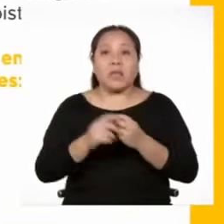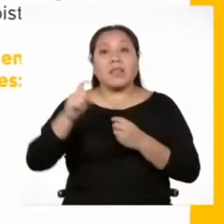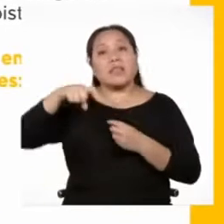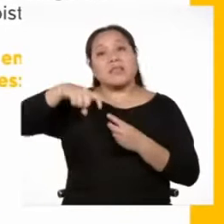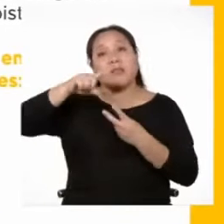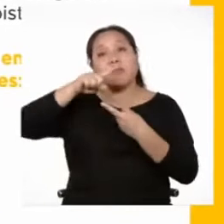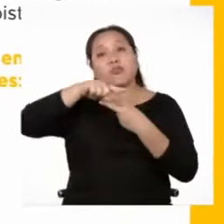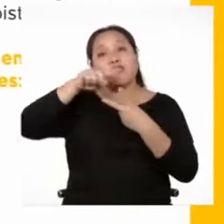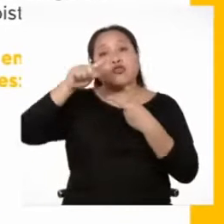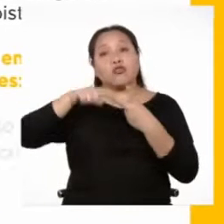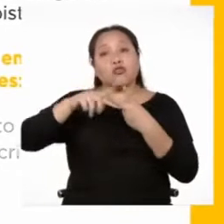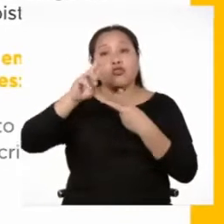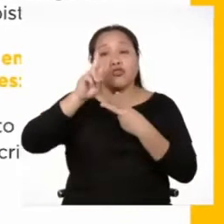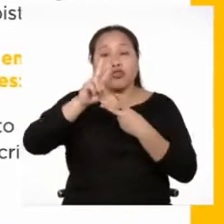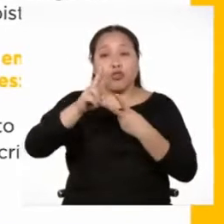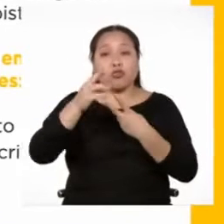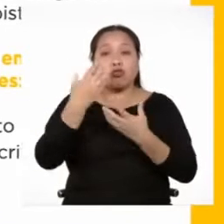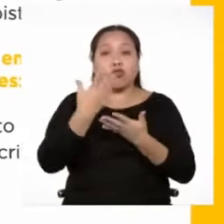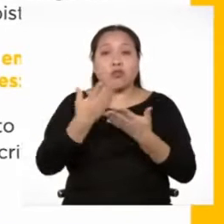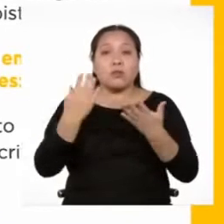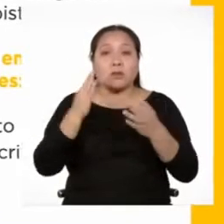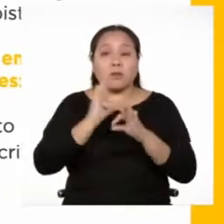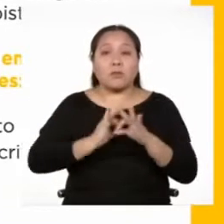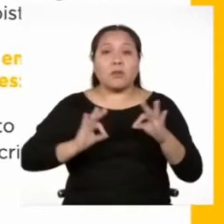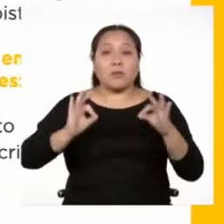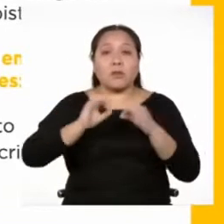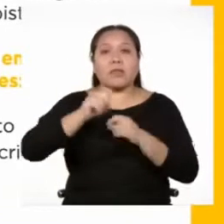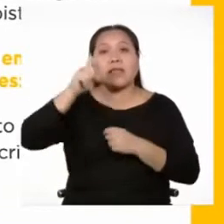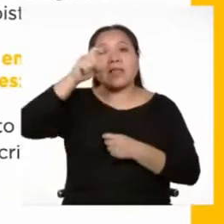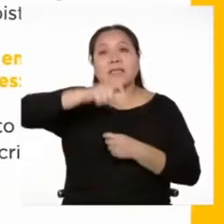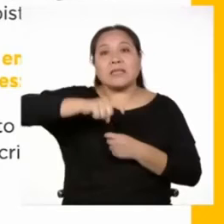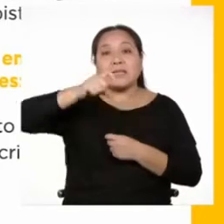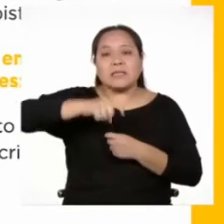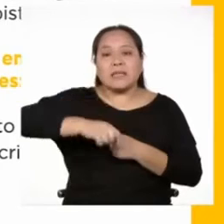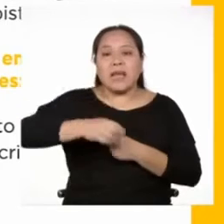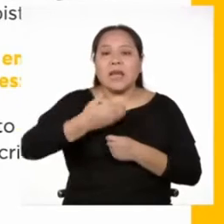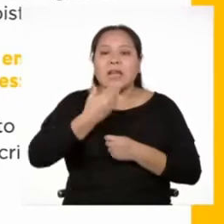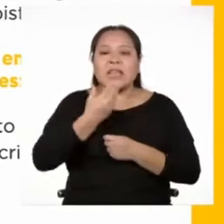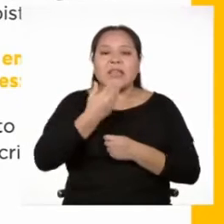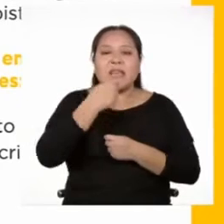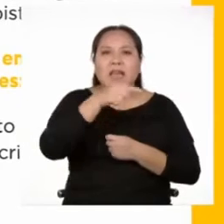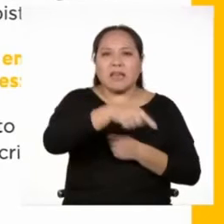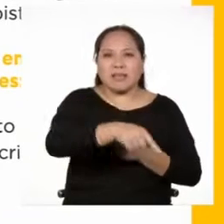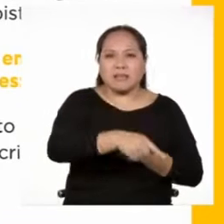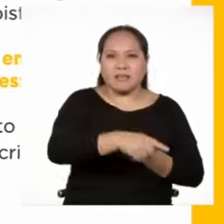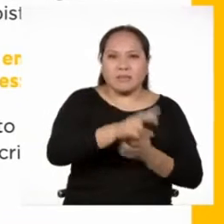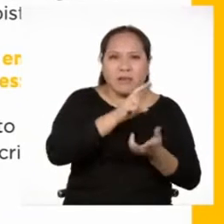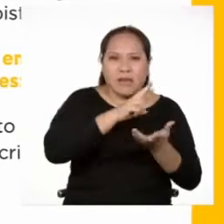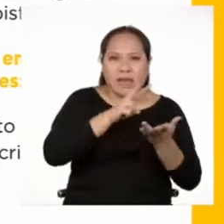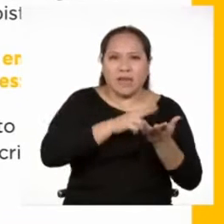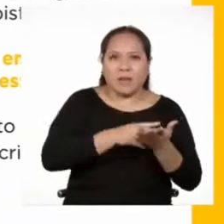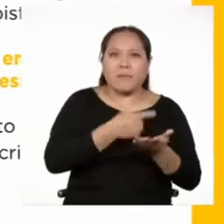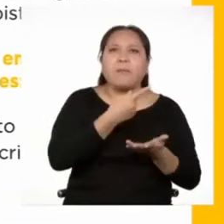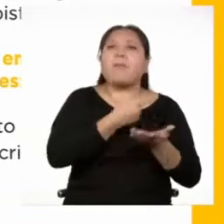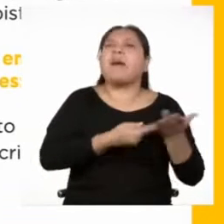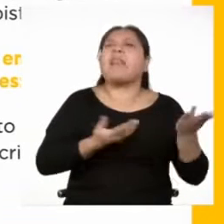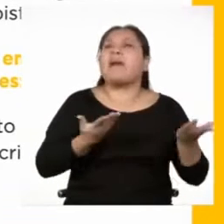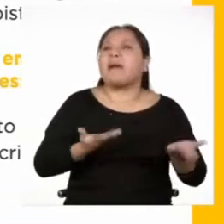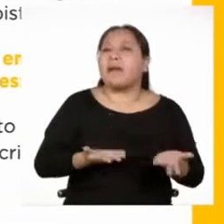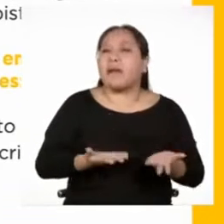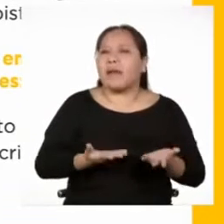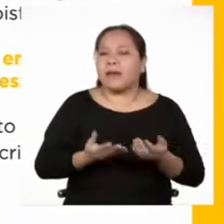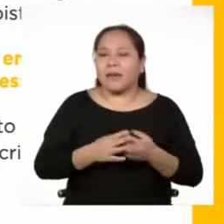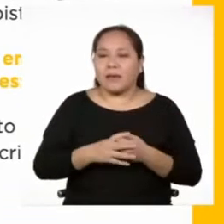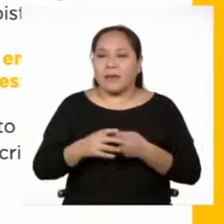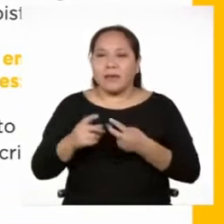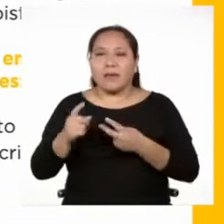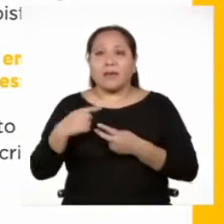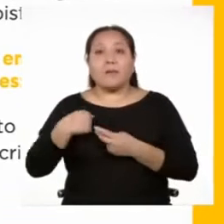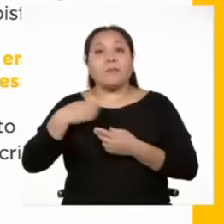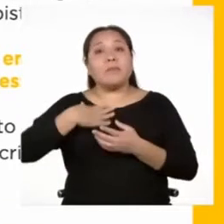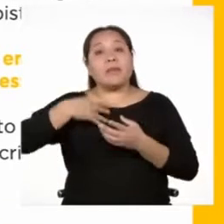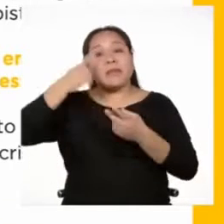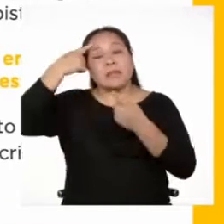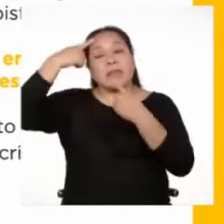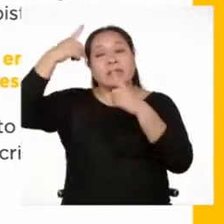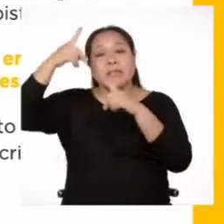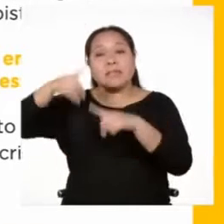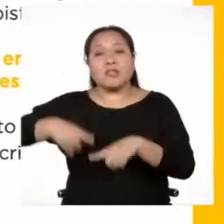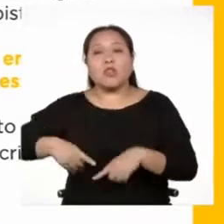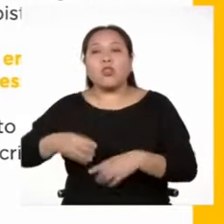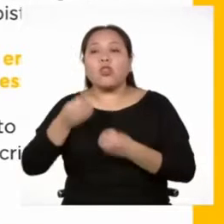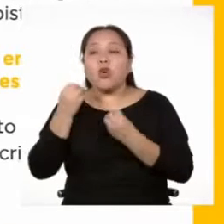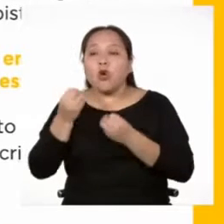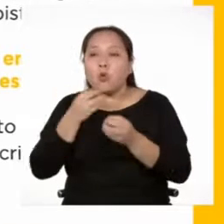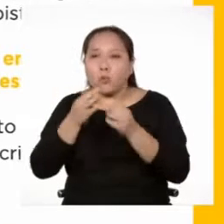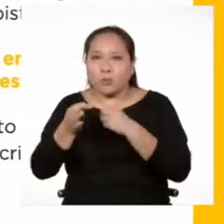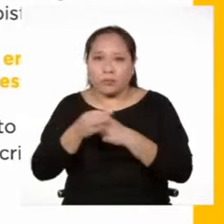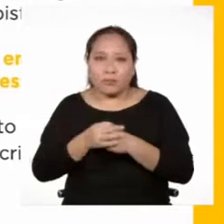elementos principales: la necesidad a la que responde el texto y las decisiones que tomamos como escritores. Pero vamos a explicarlo